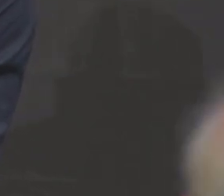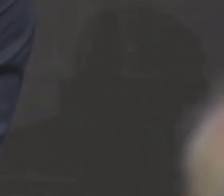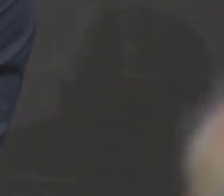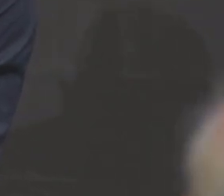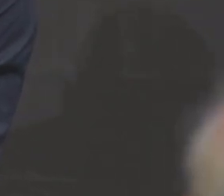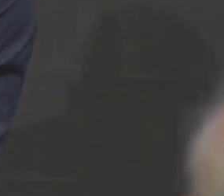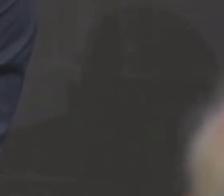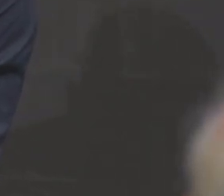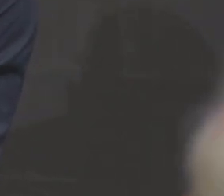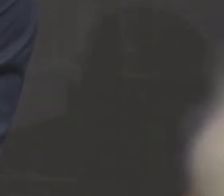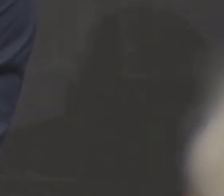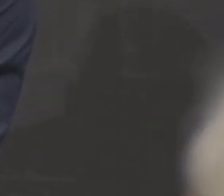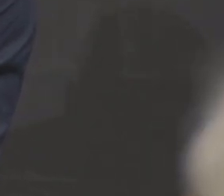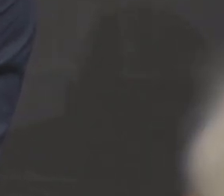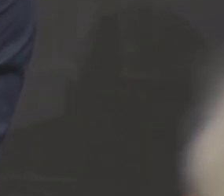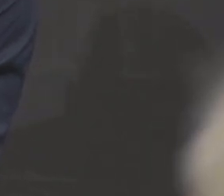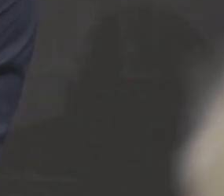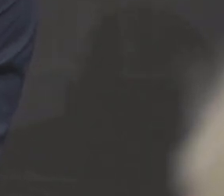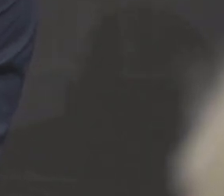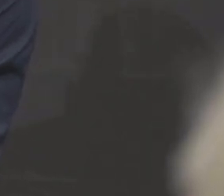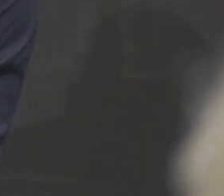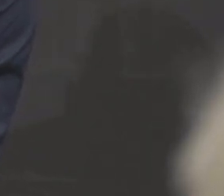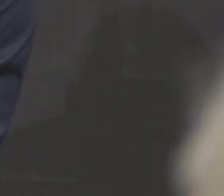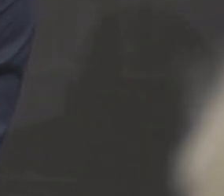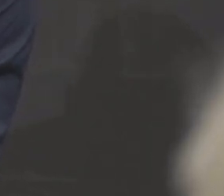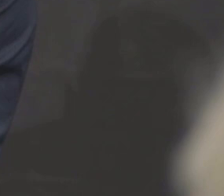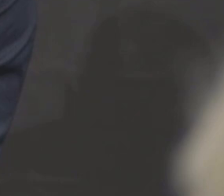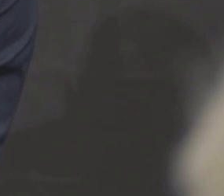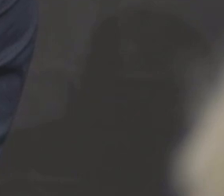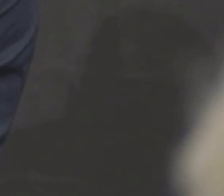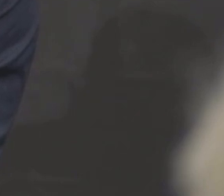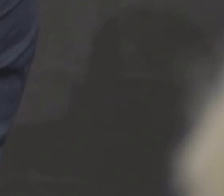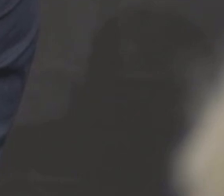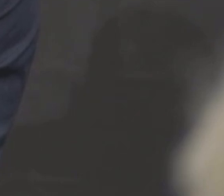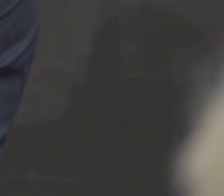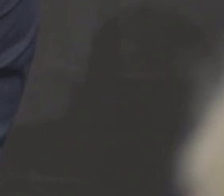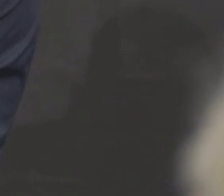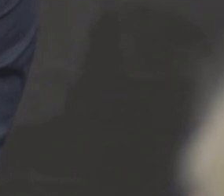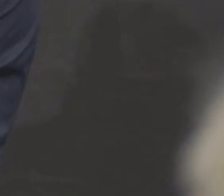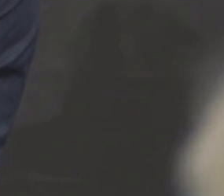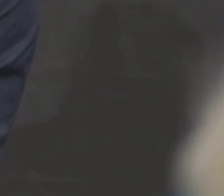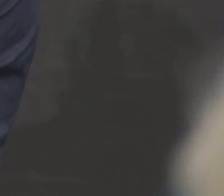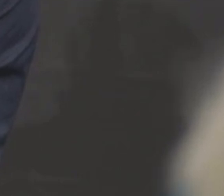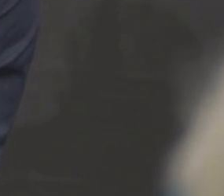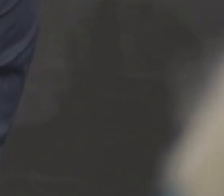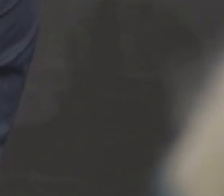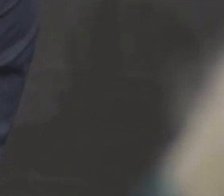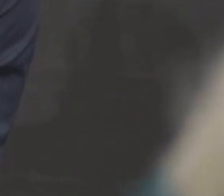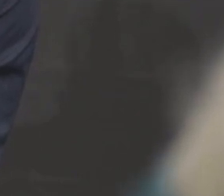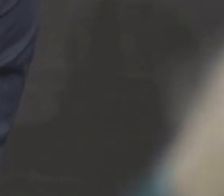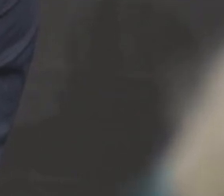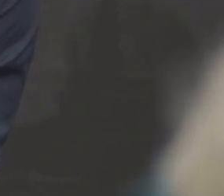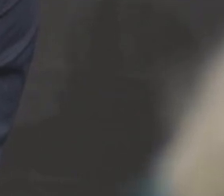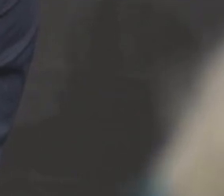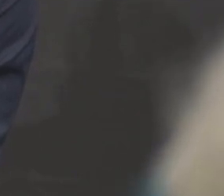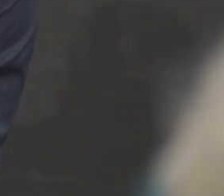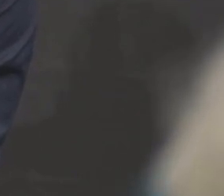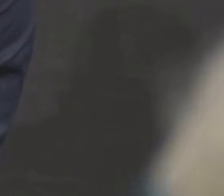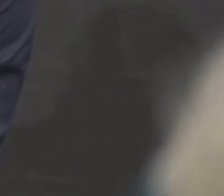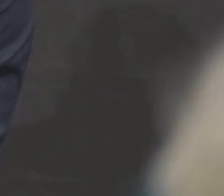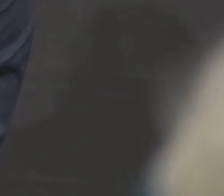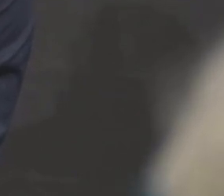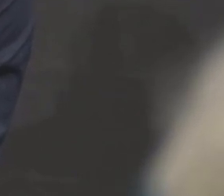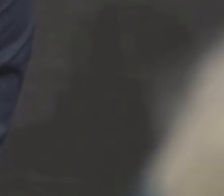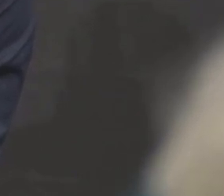ha citado el discurso que habló en Lugo, que hizo Franco en Lugo, es importante porque la guerra civil fue también una guerra